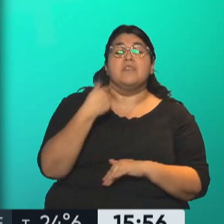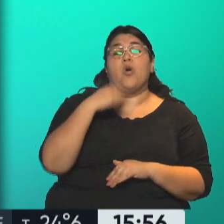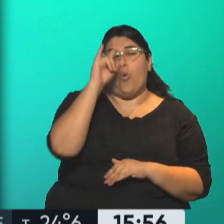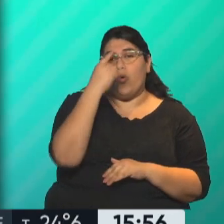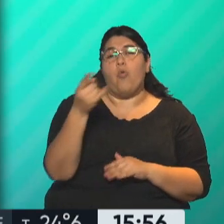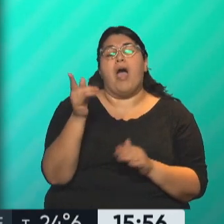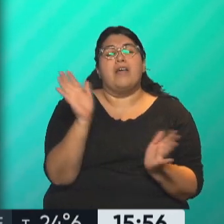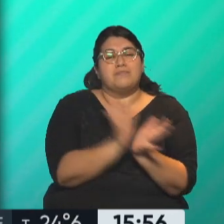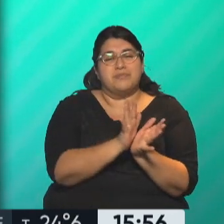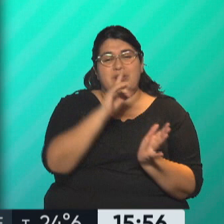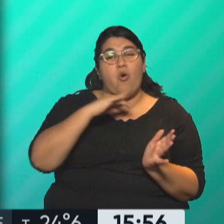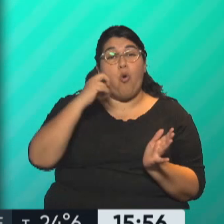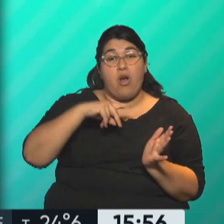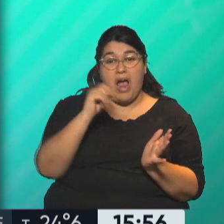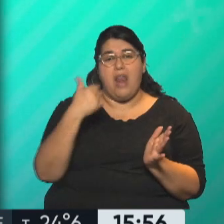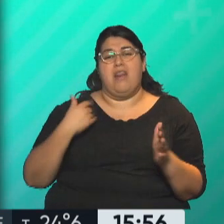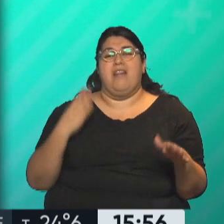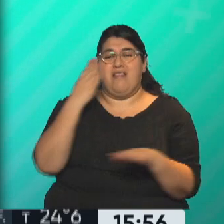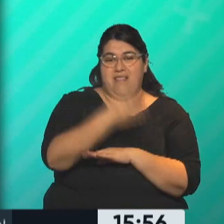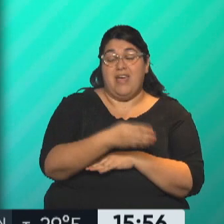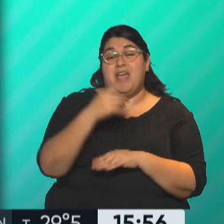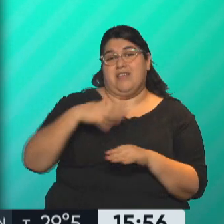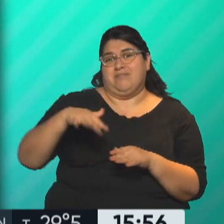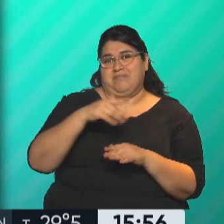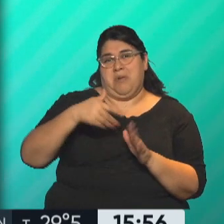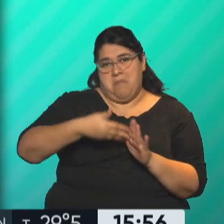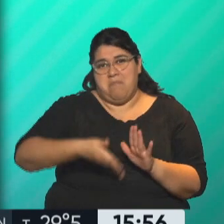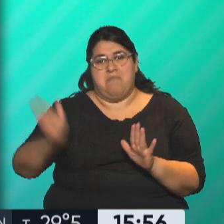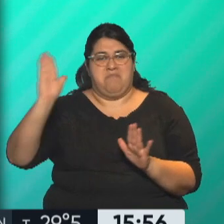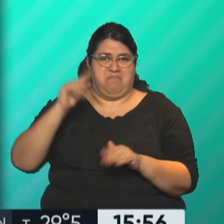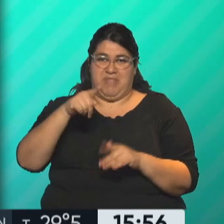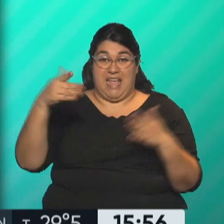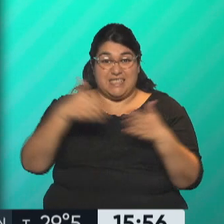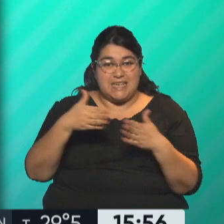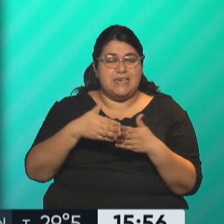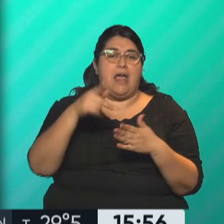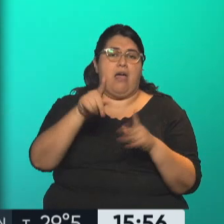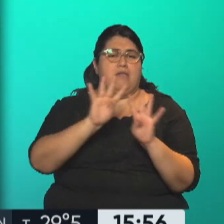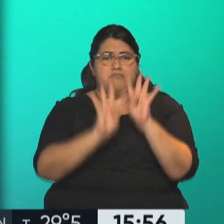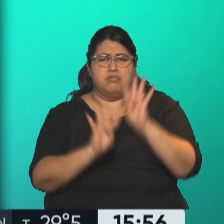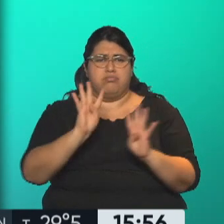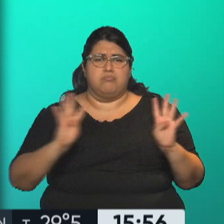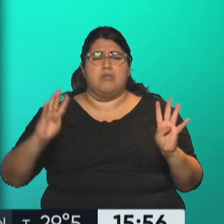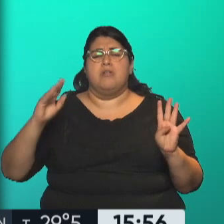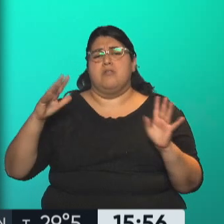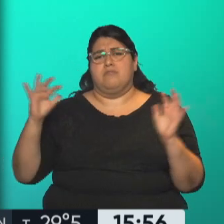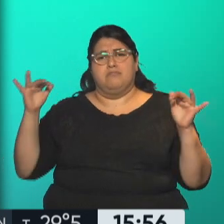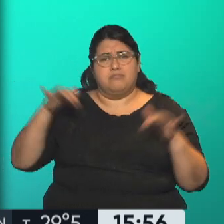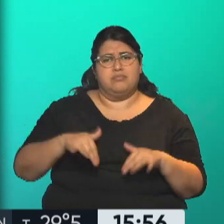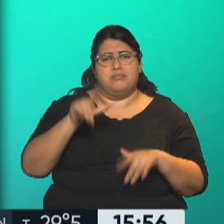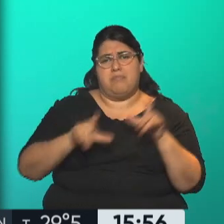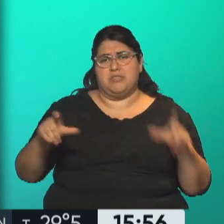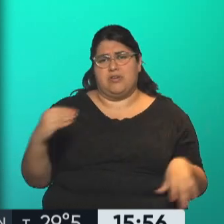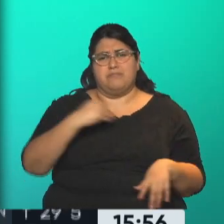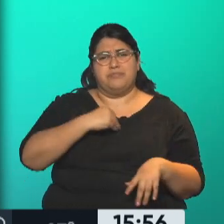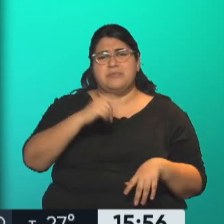para pasar allí la noche y partirá el día siguiente a mi casa en el sur no pude hacerlo la esquina había sido ocupada por militantes y simpatizantes